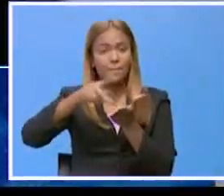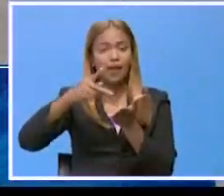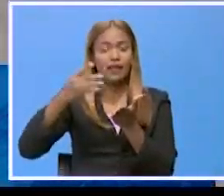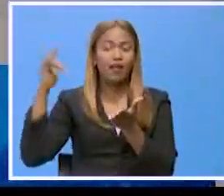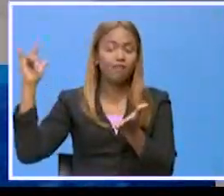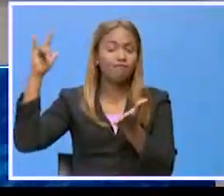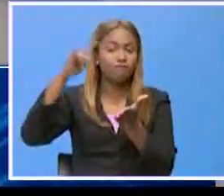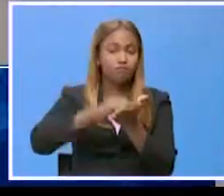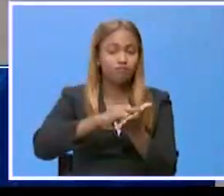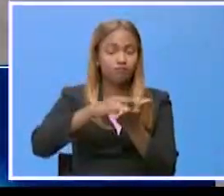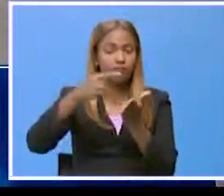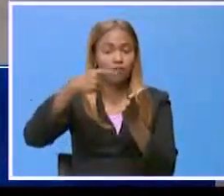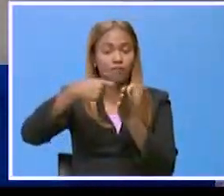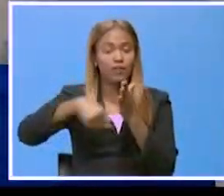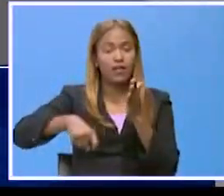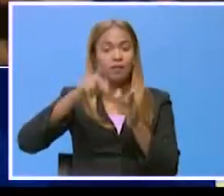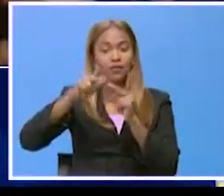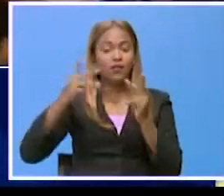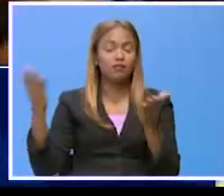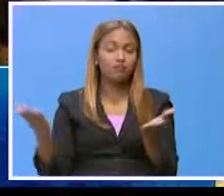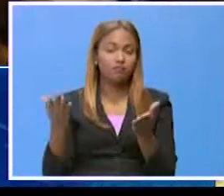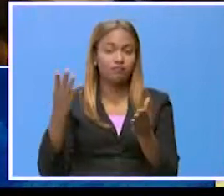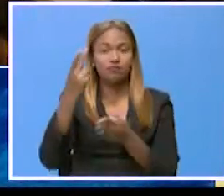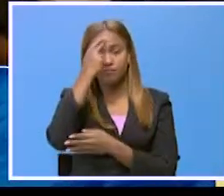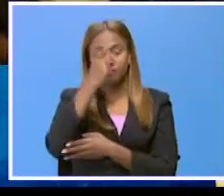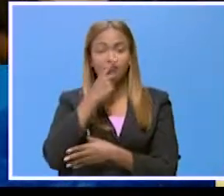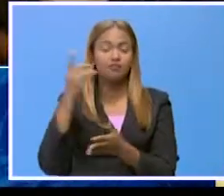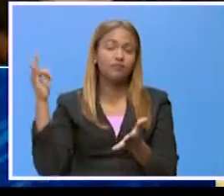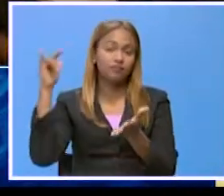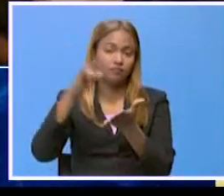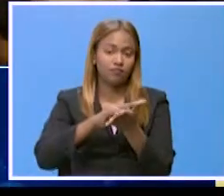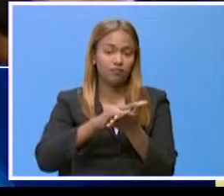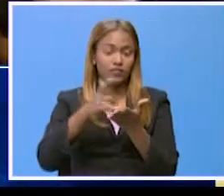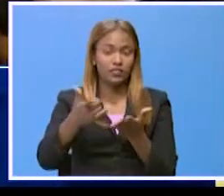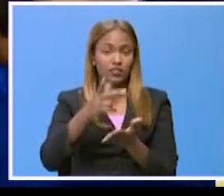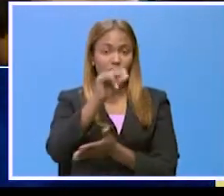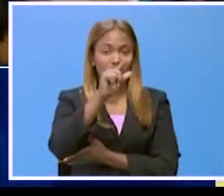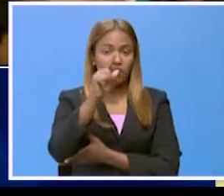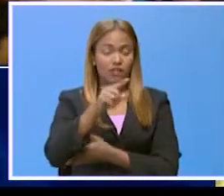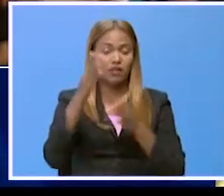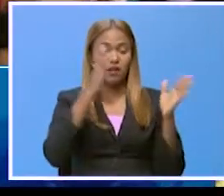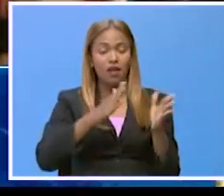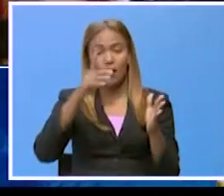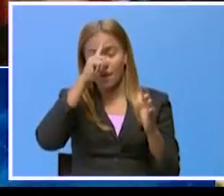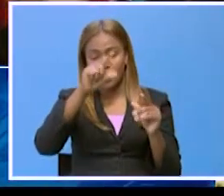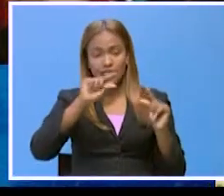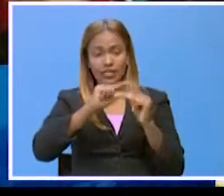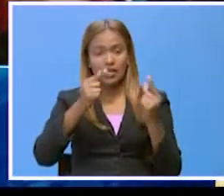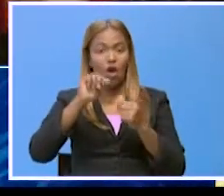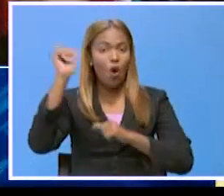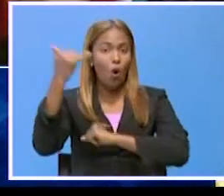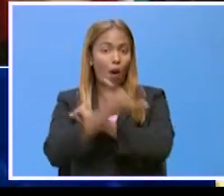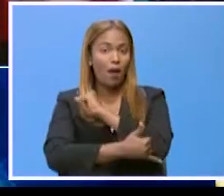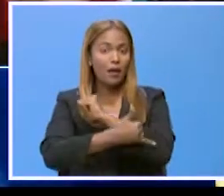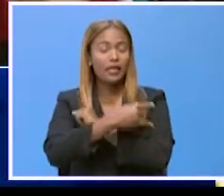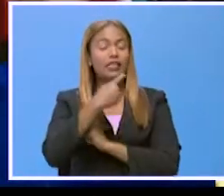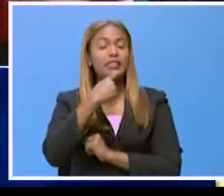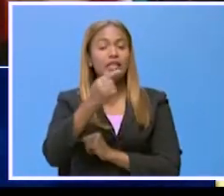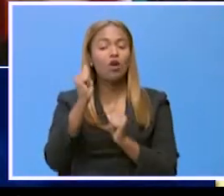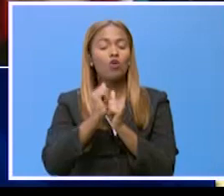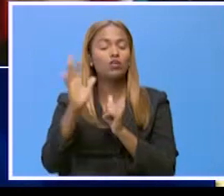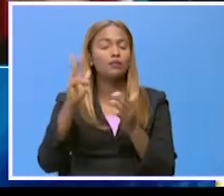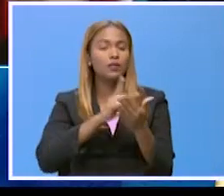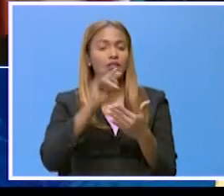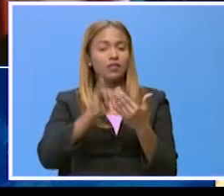para quienes ingresan al país rodríguez quien es coordinador de este partido para el exterior indicó que con su